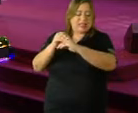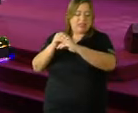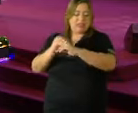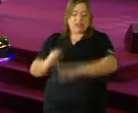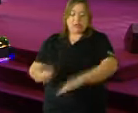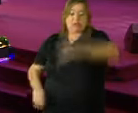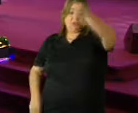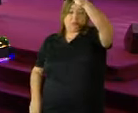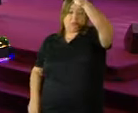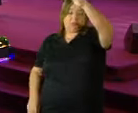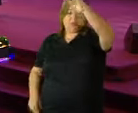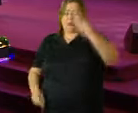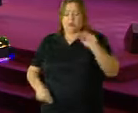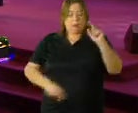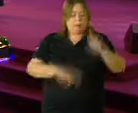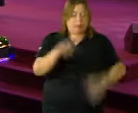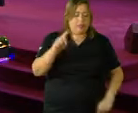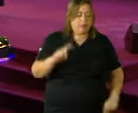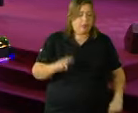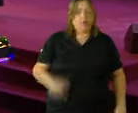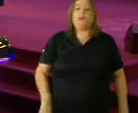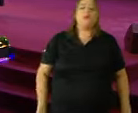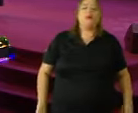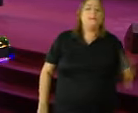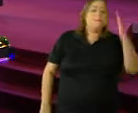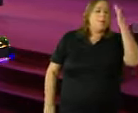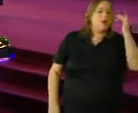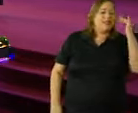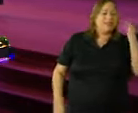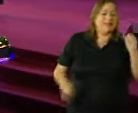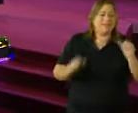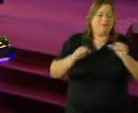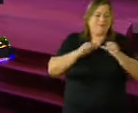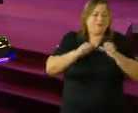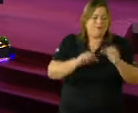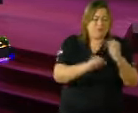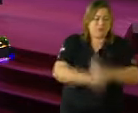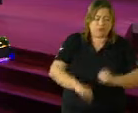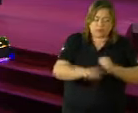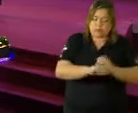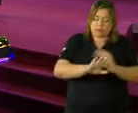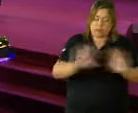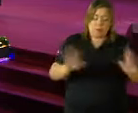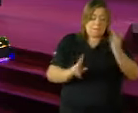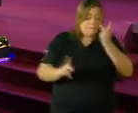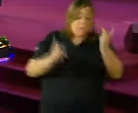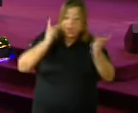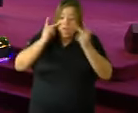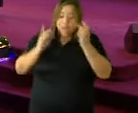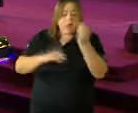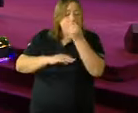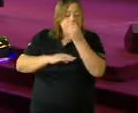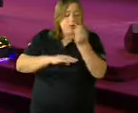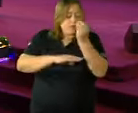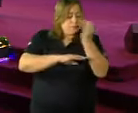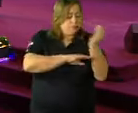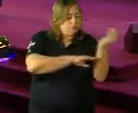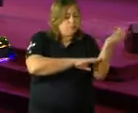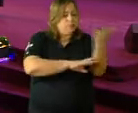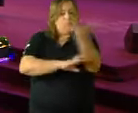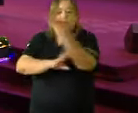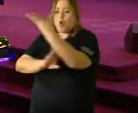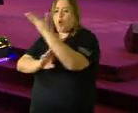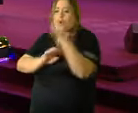el vestido, ¿por qué os afanáis? Considera los lirios del campo, cómo crecen, no trabajan,